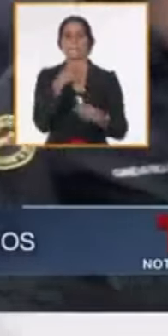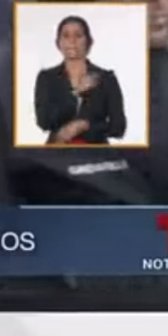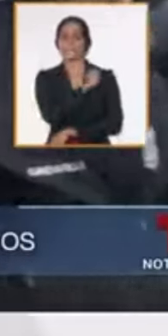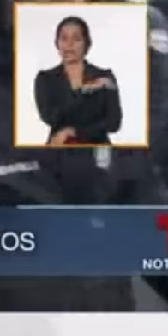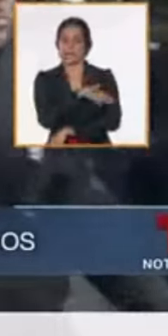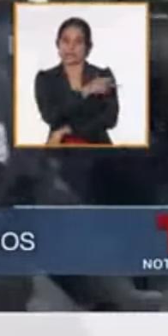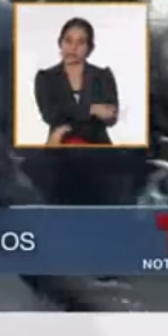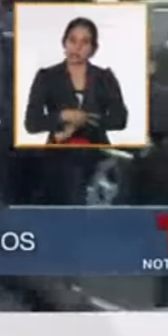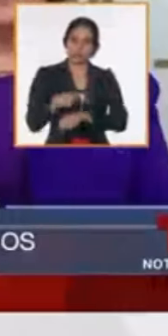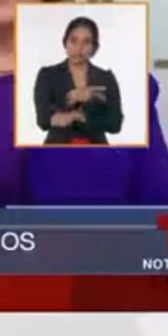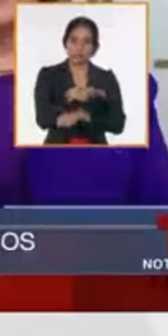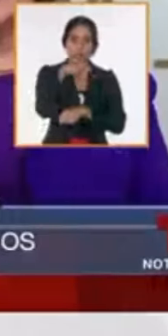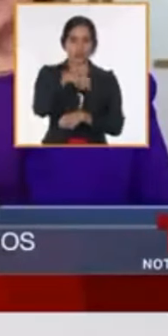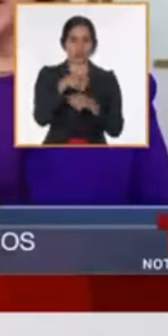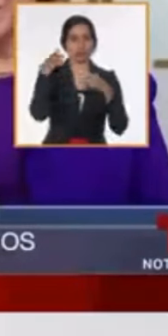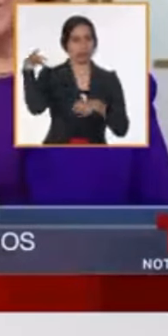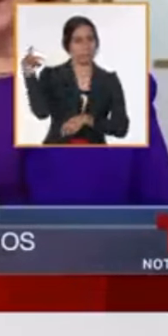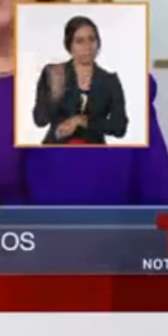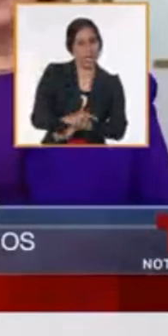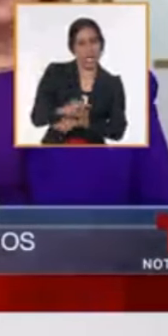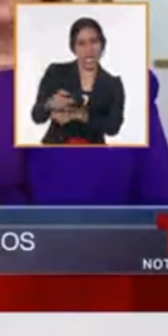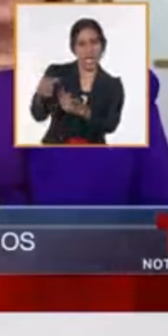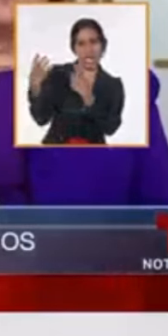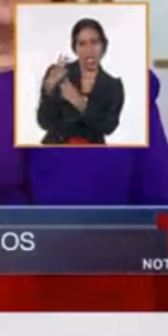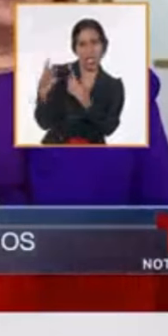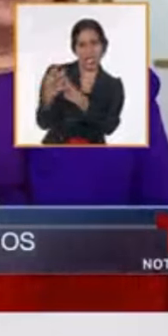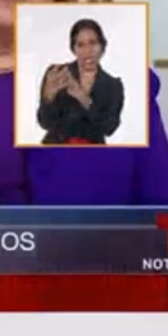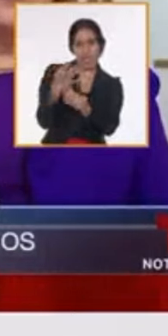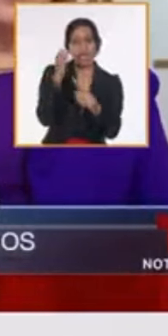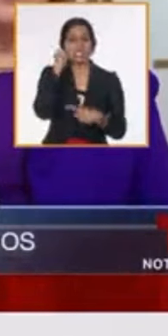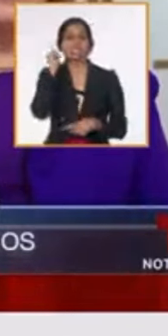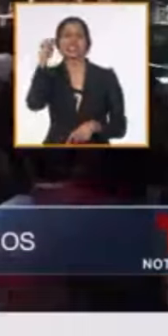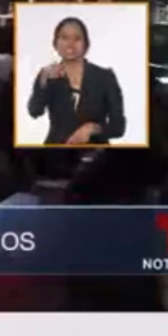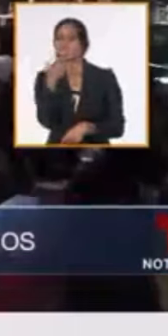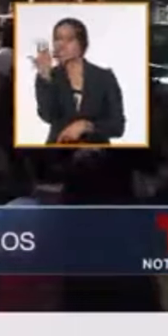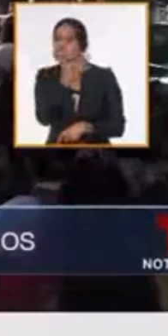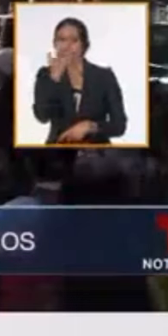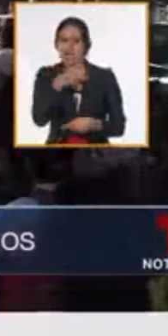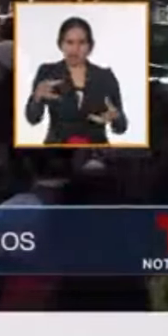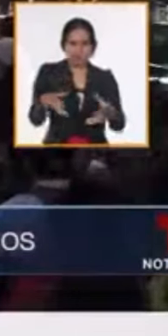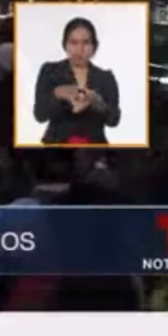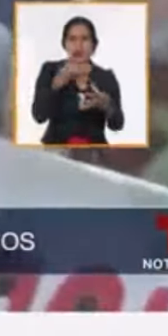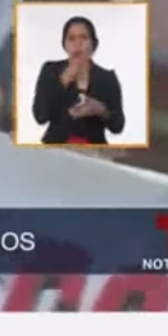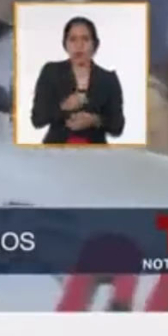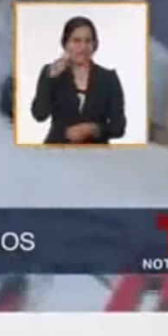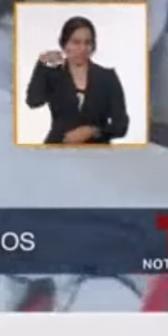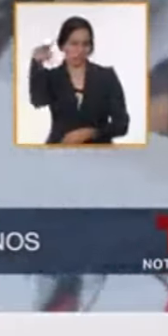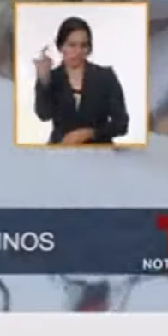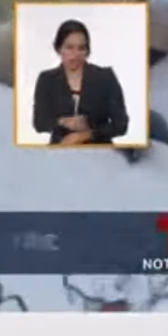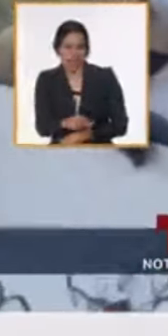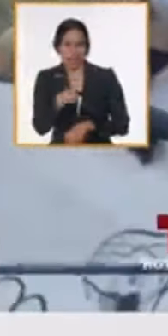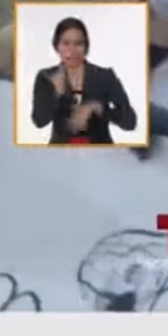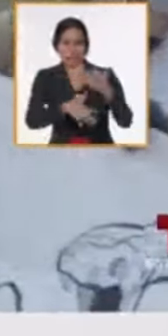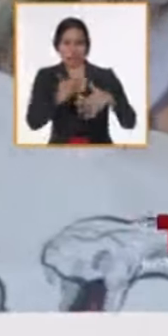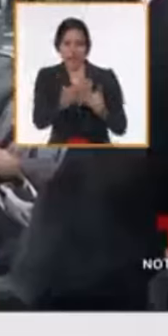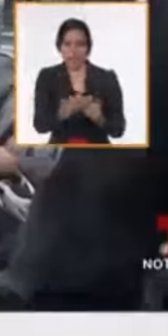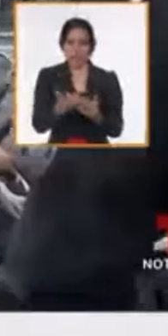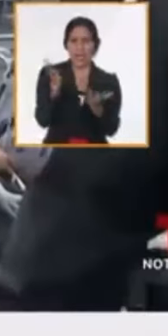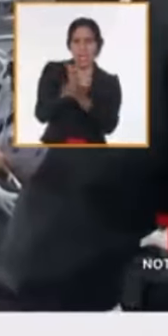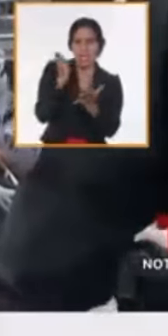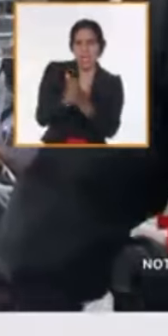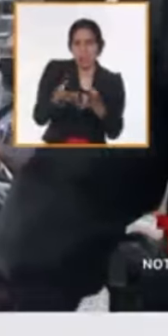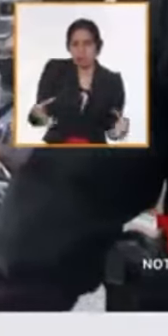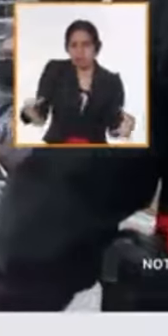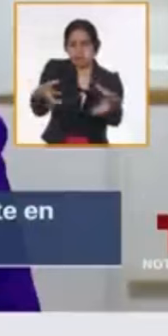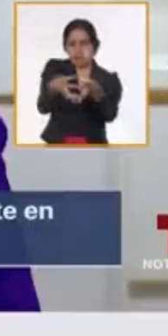los golpes, esta crítica de Hillary Clinton dijo que los jóvenes de hoy no saben del Medio Oriente porque se están educando con propaganda